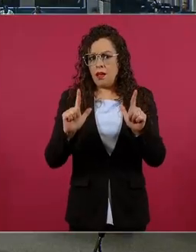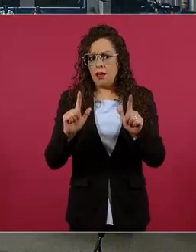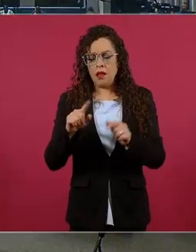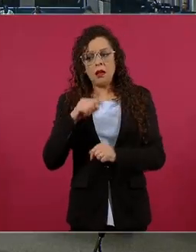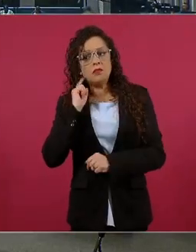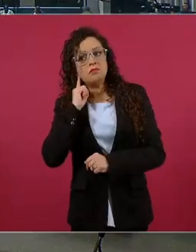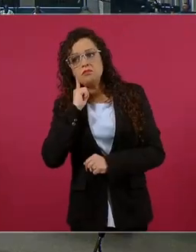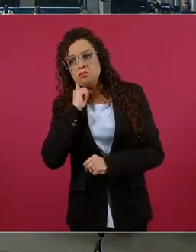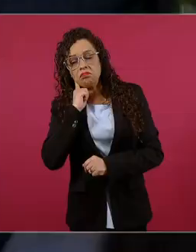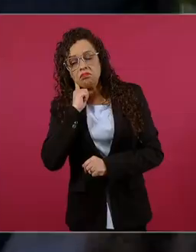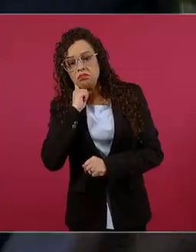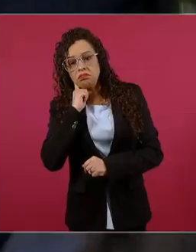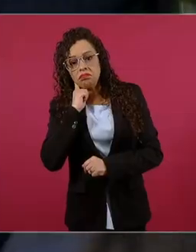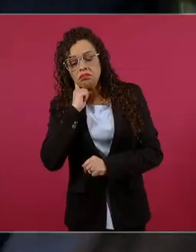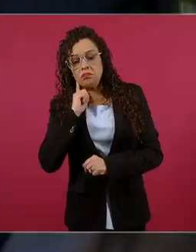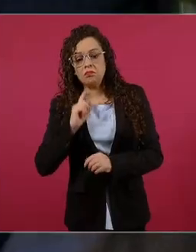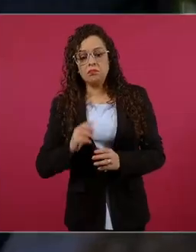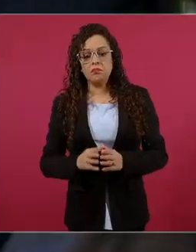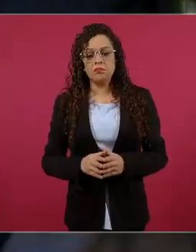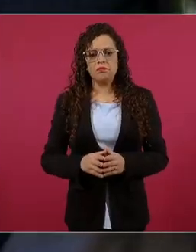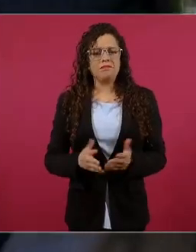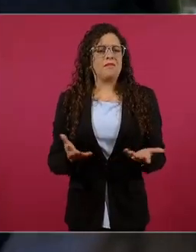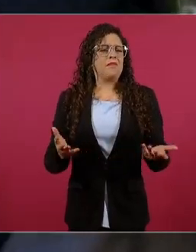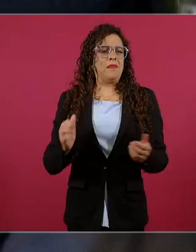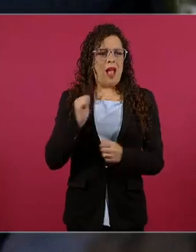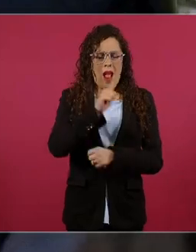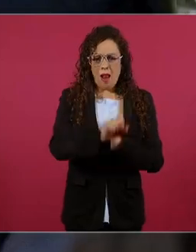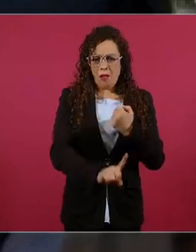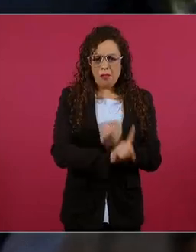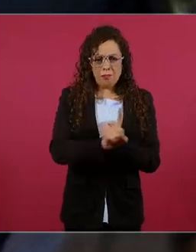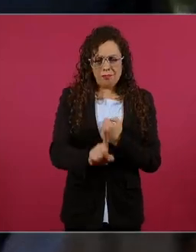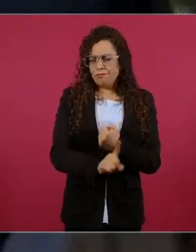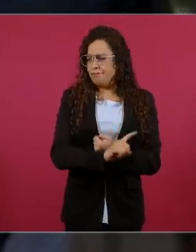¿Paro parcial de poder? No afecta, no,